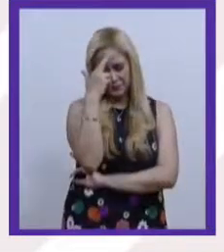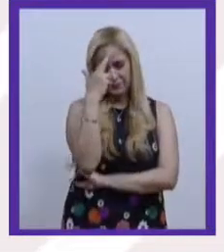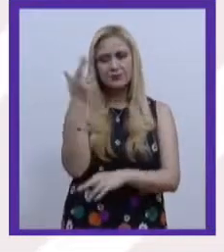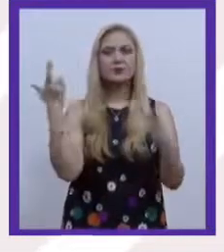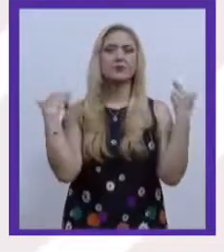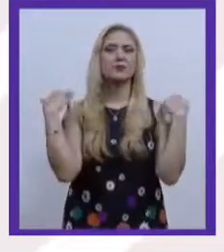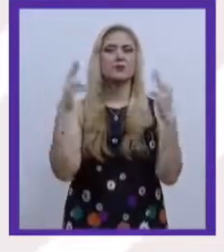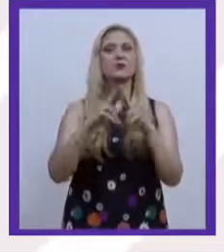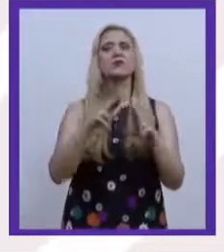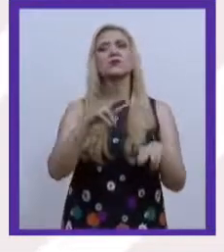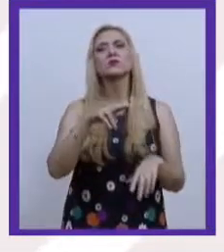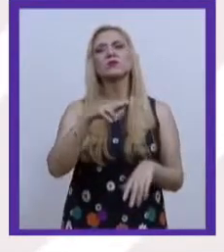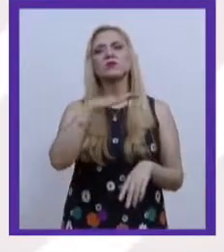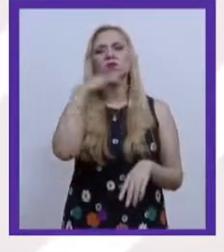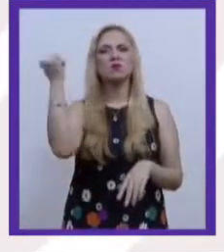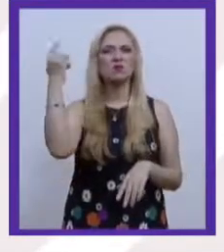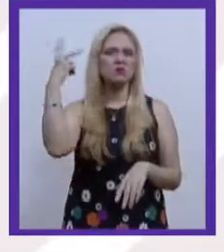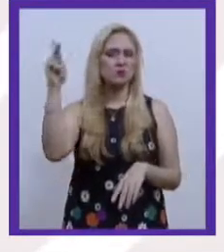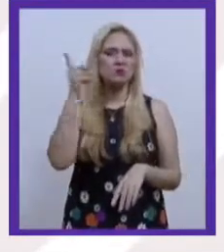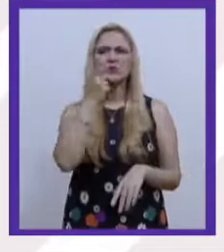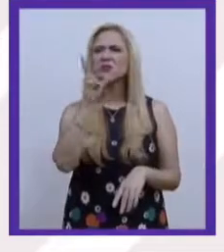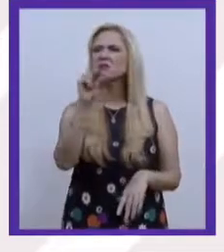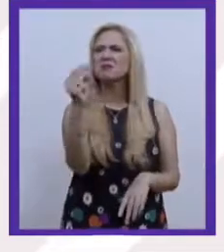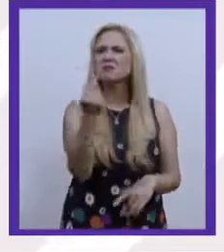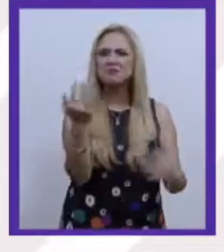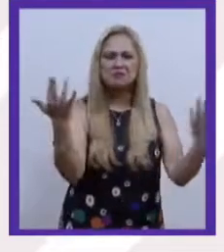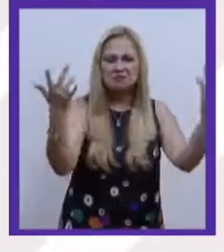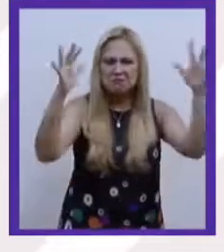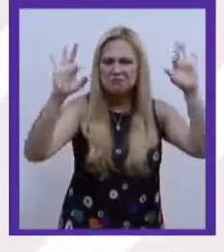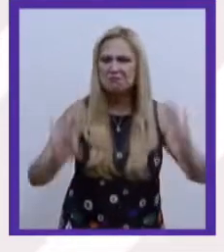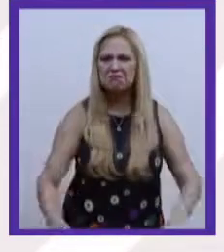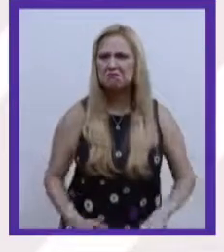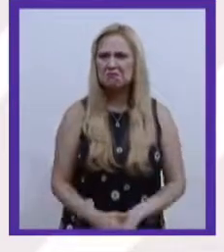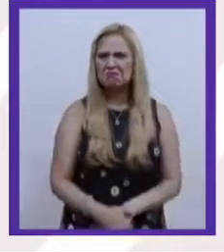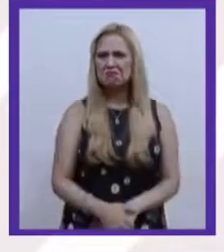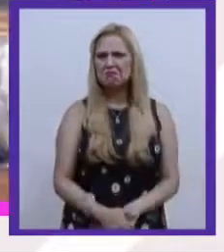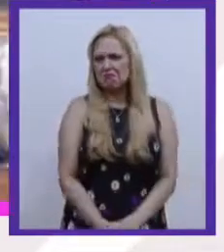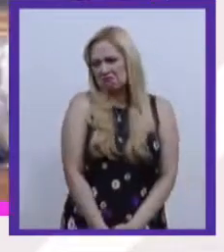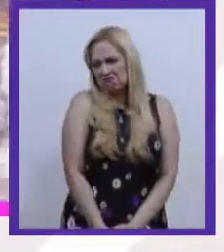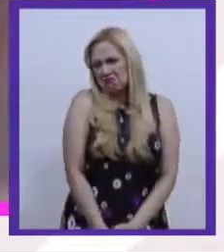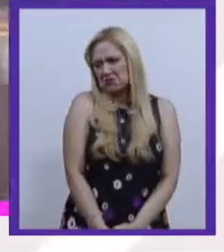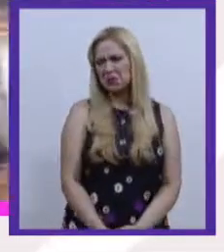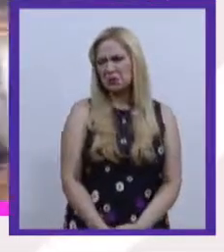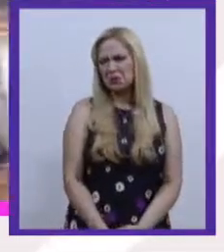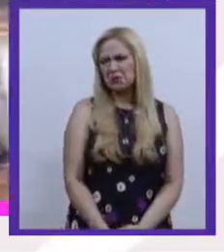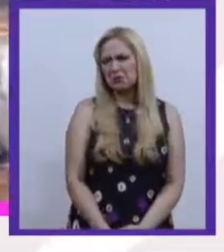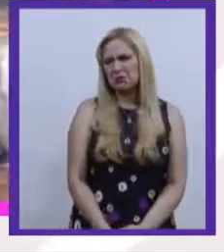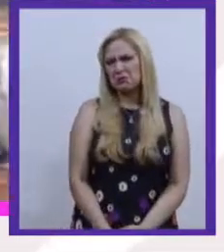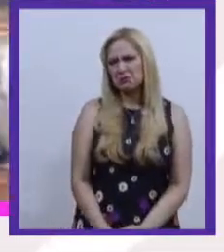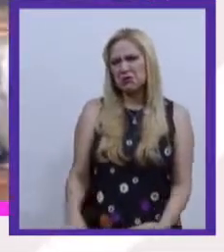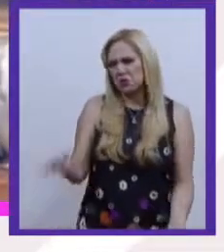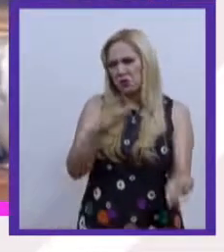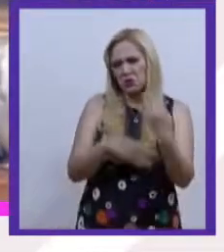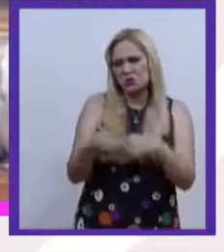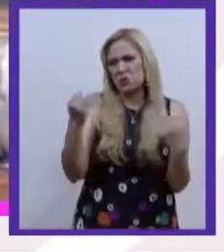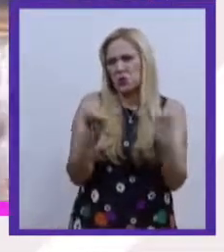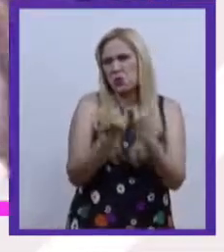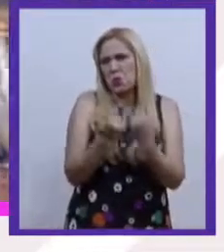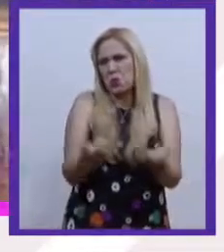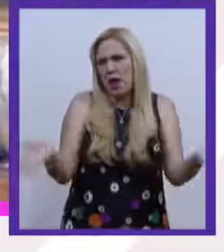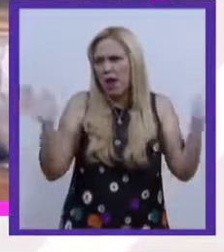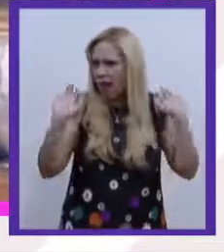académico alemán, él decía que no era necesario que hubiera paridad y representación porque pues se representaba a toda